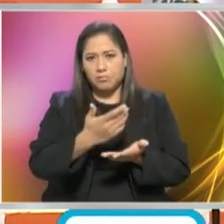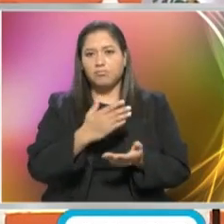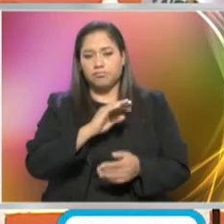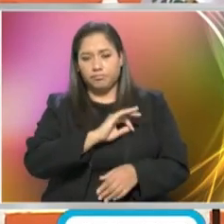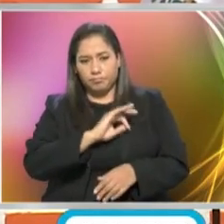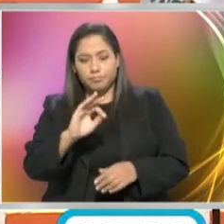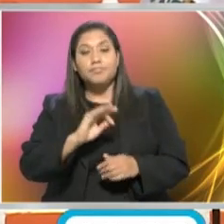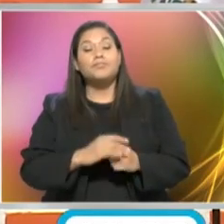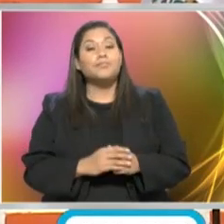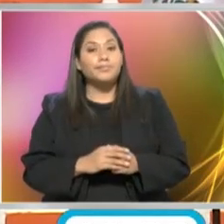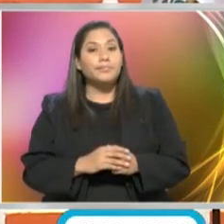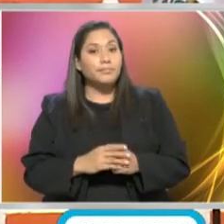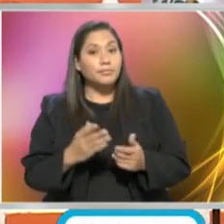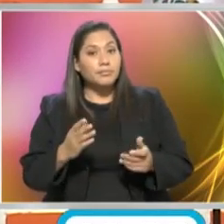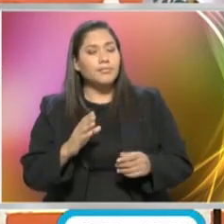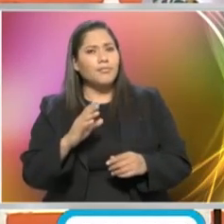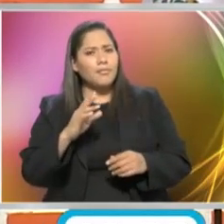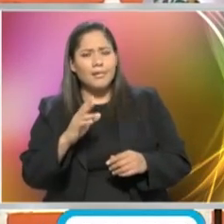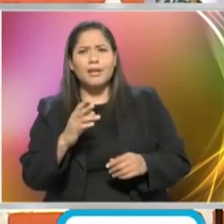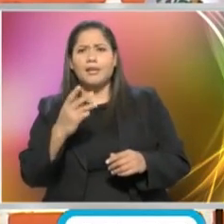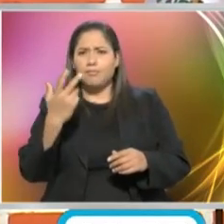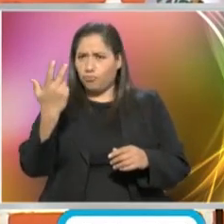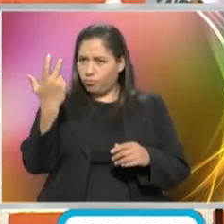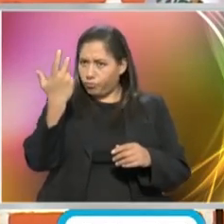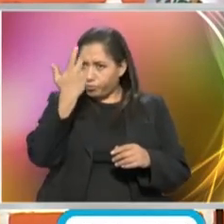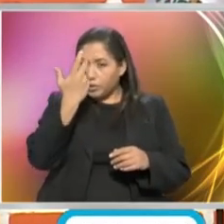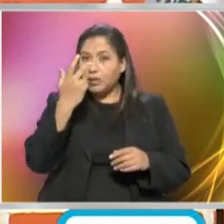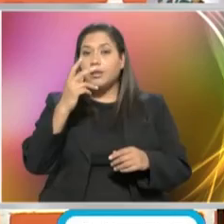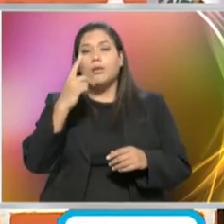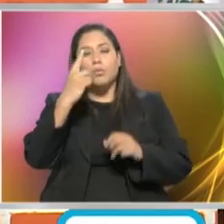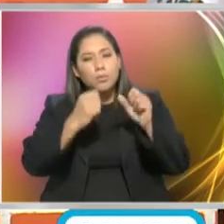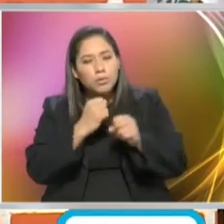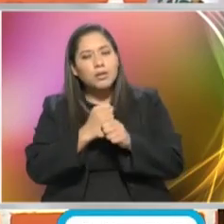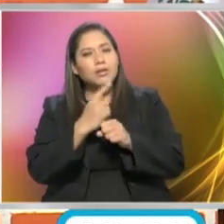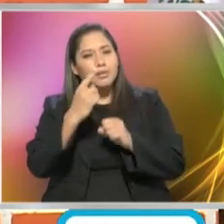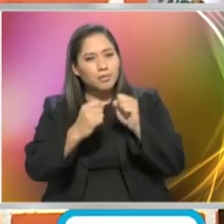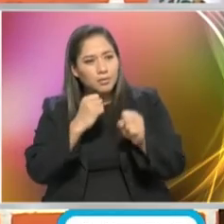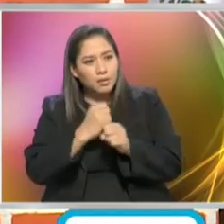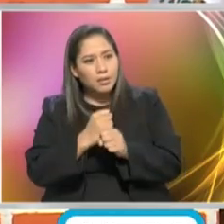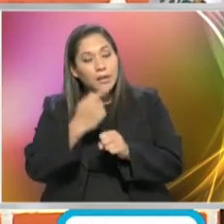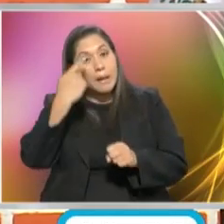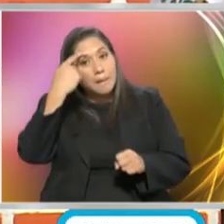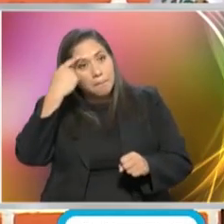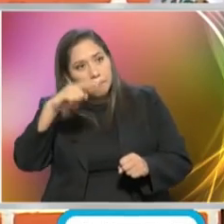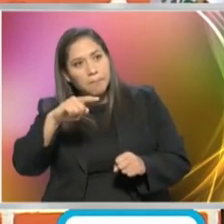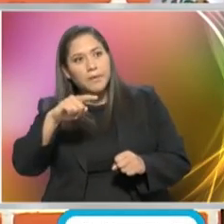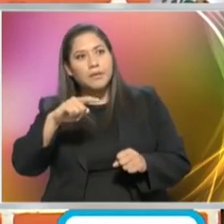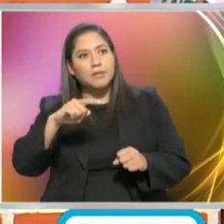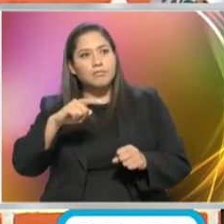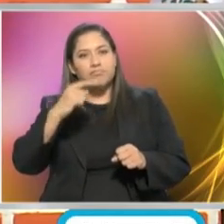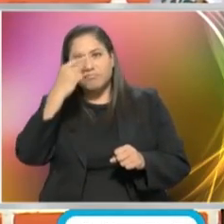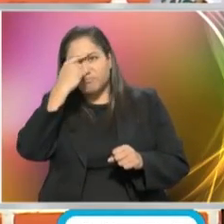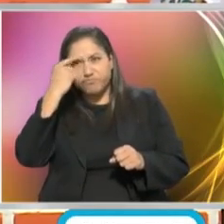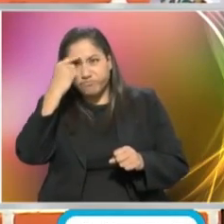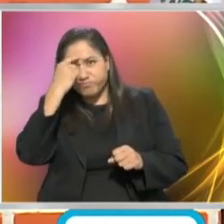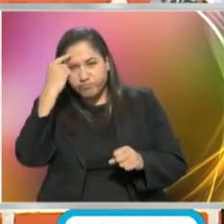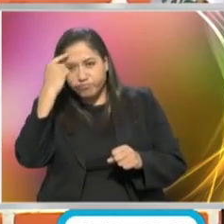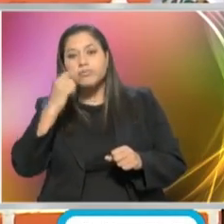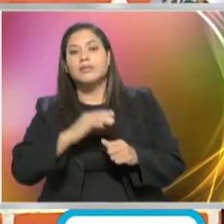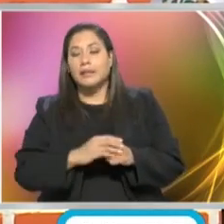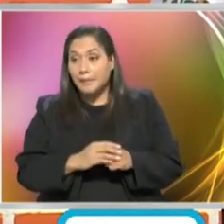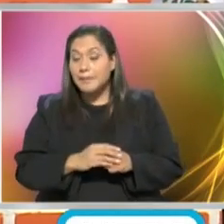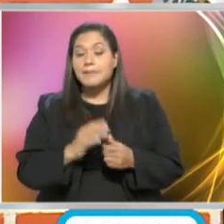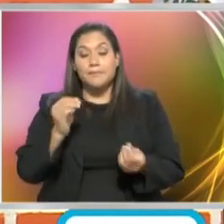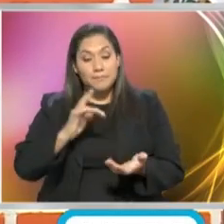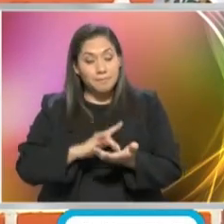persona, y se puede estar realizando más o menos cada año Muy bien. para mantener sin arrugas la frente. Pues muchas